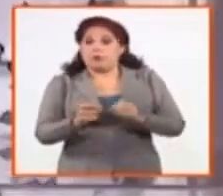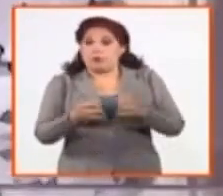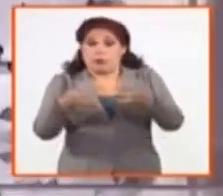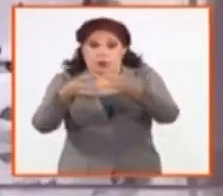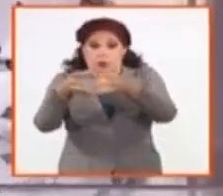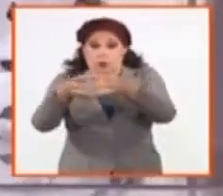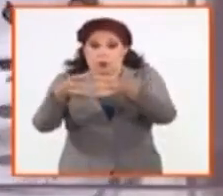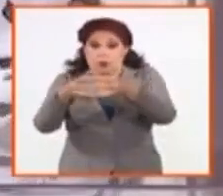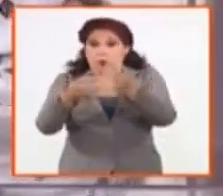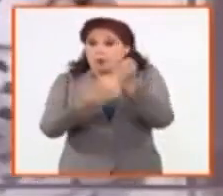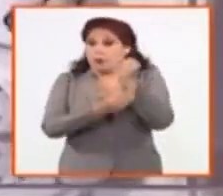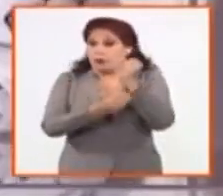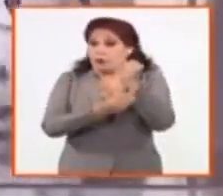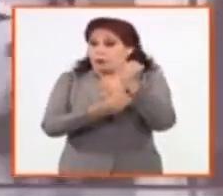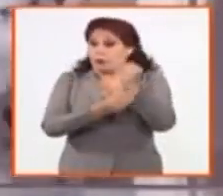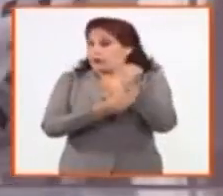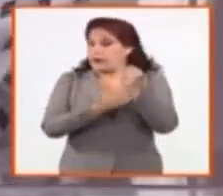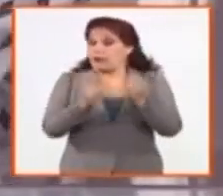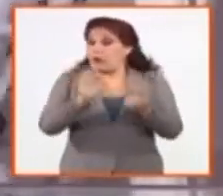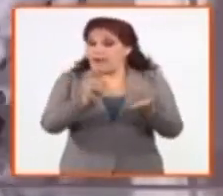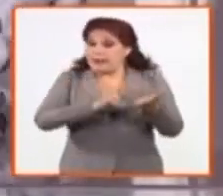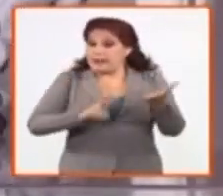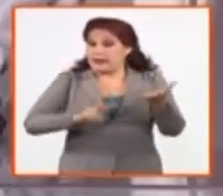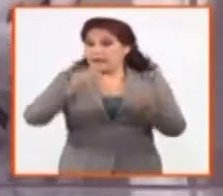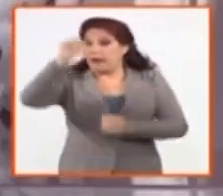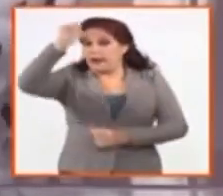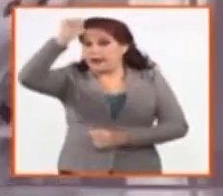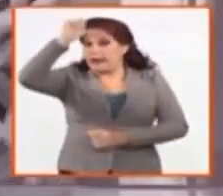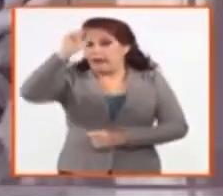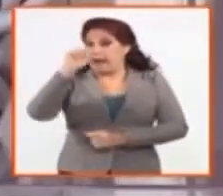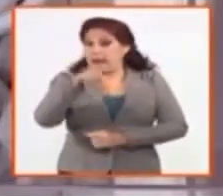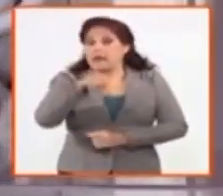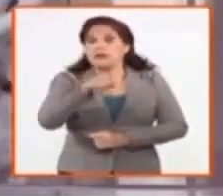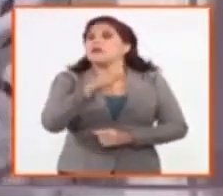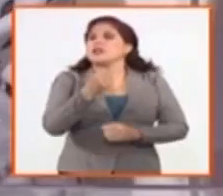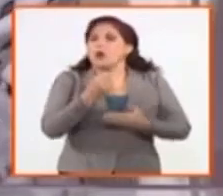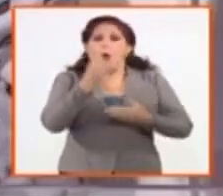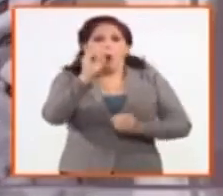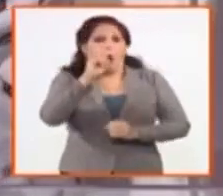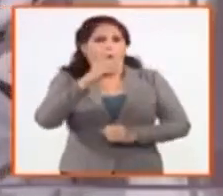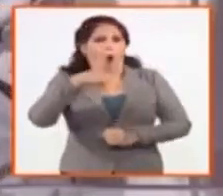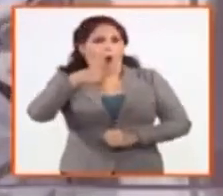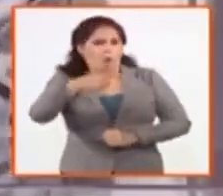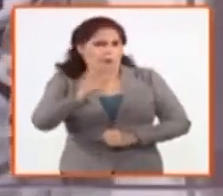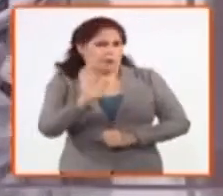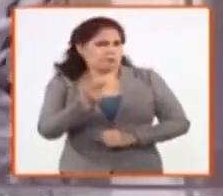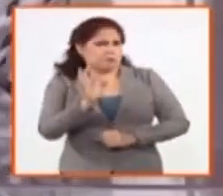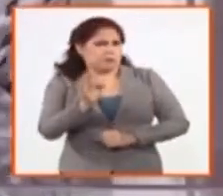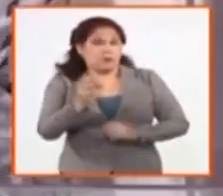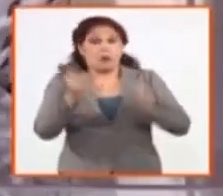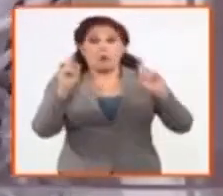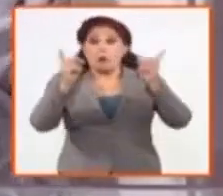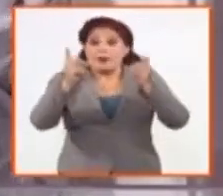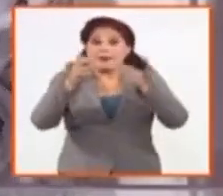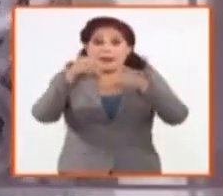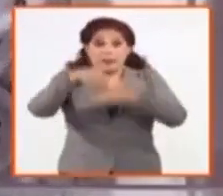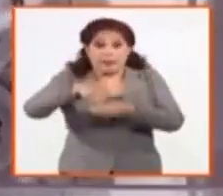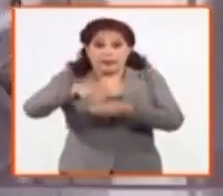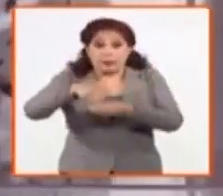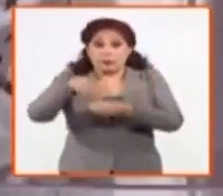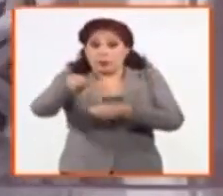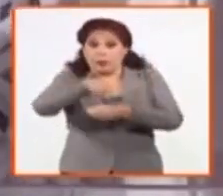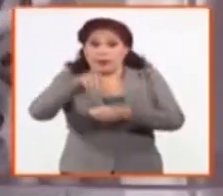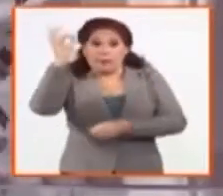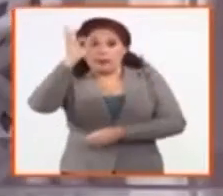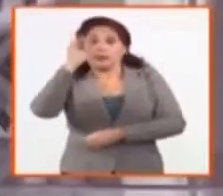habría que ver, realmente no lo he leído, qué dice la India, aunque está más allá, pero está muy comprometida toda la política de Indo-Pacífico de Estados